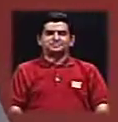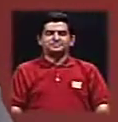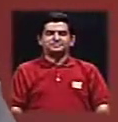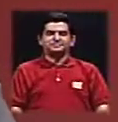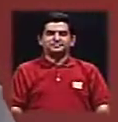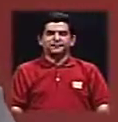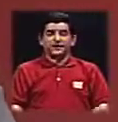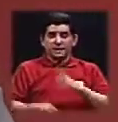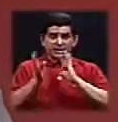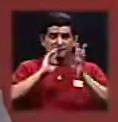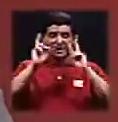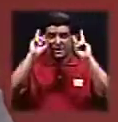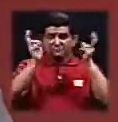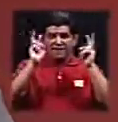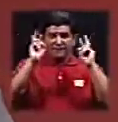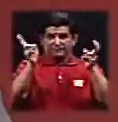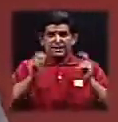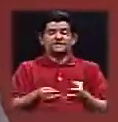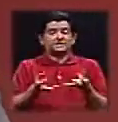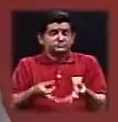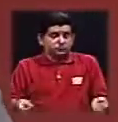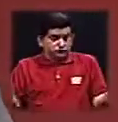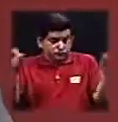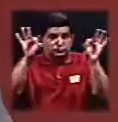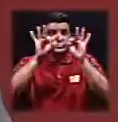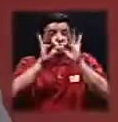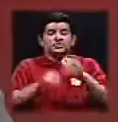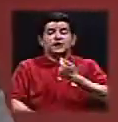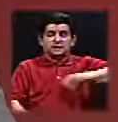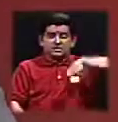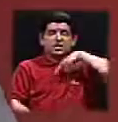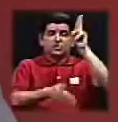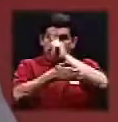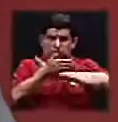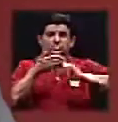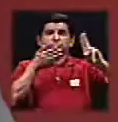para hablar de estos temas que son de vital importancia para nuestra universidad.